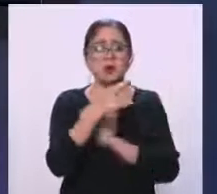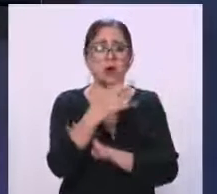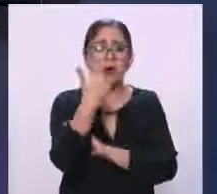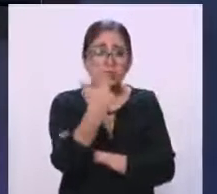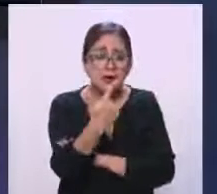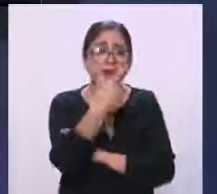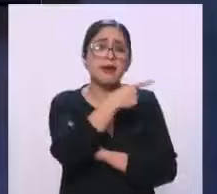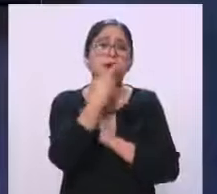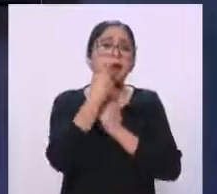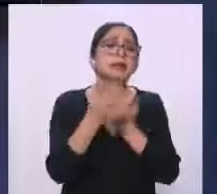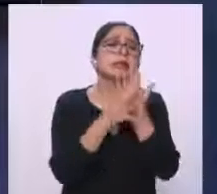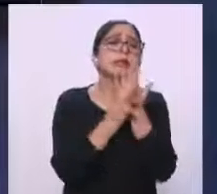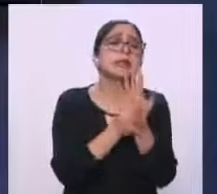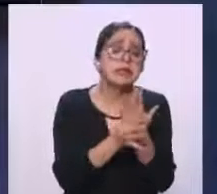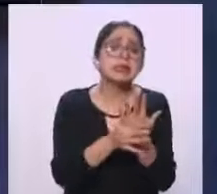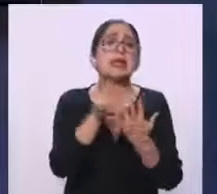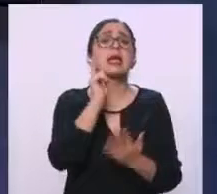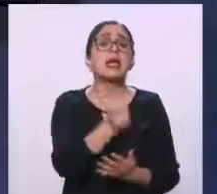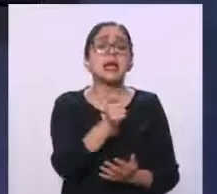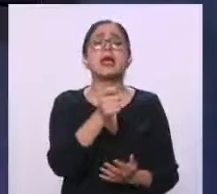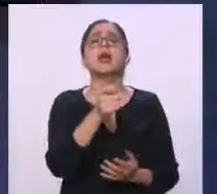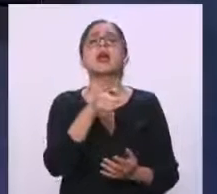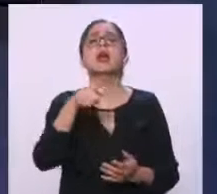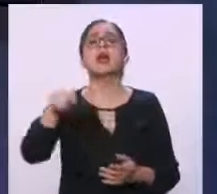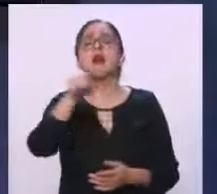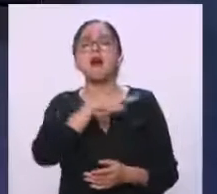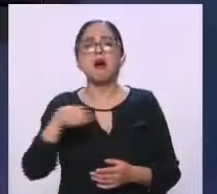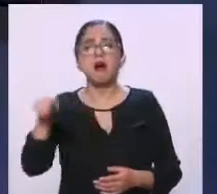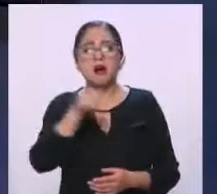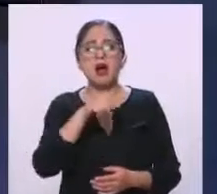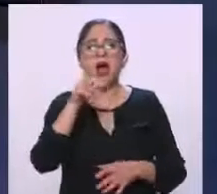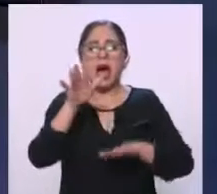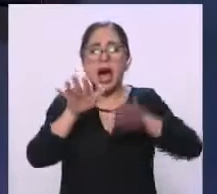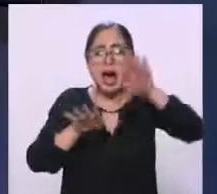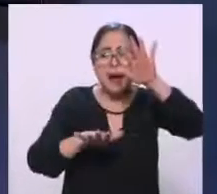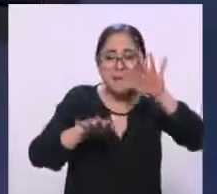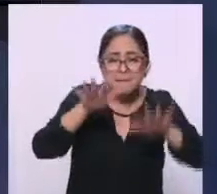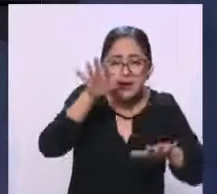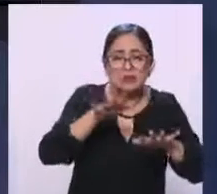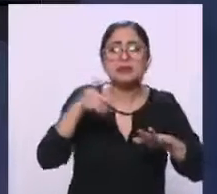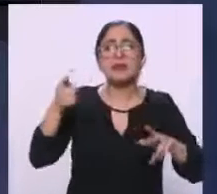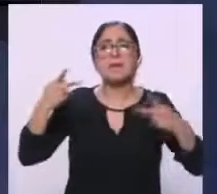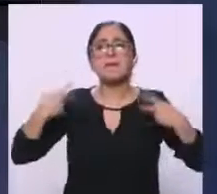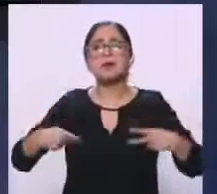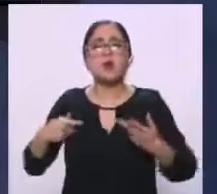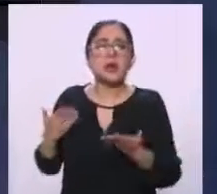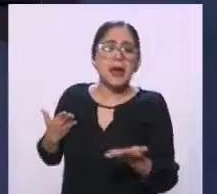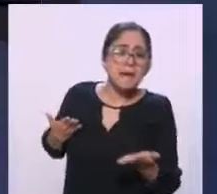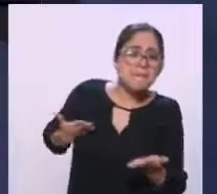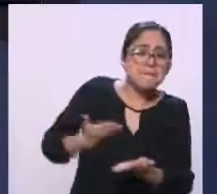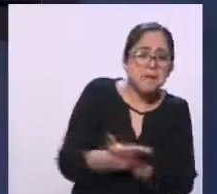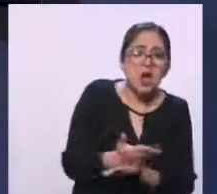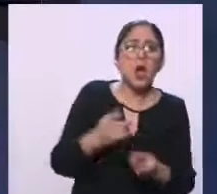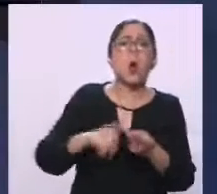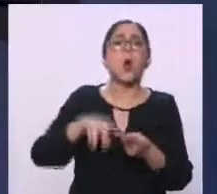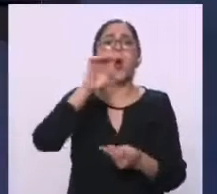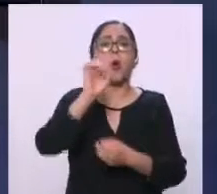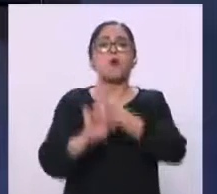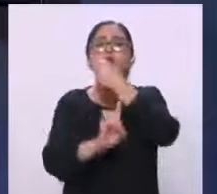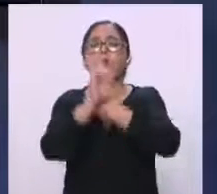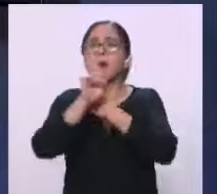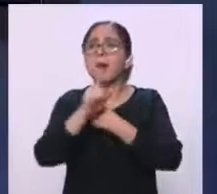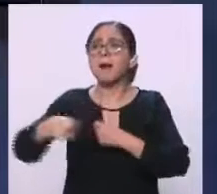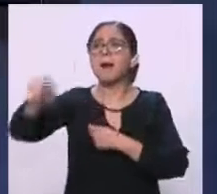idénticos establece como supuestos de procedencia A, casos de invasión, B, perturbación grave de la